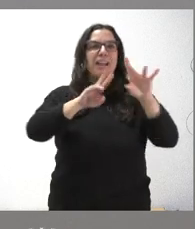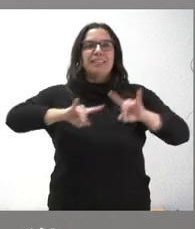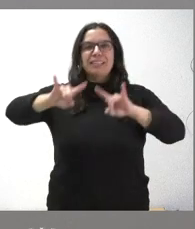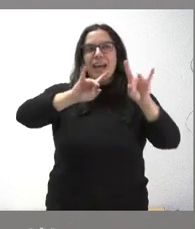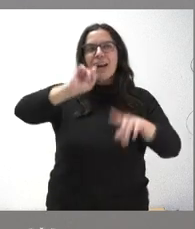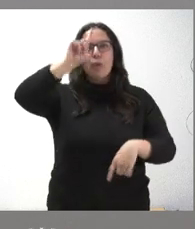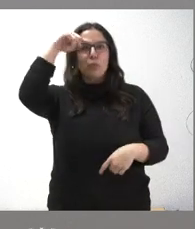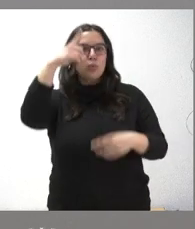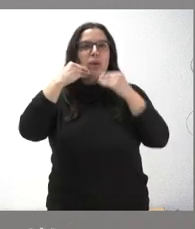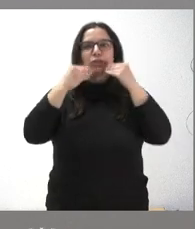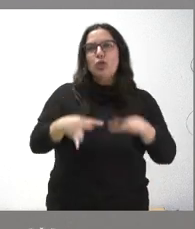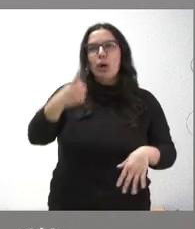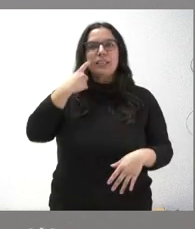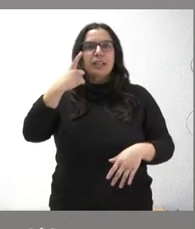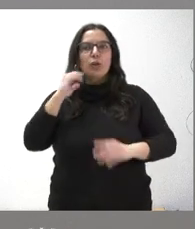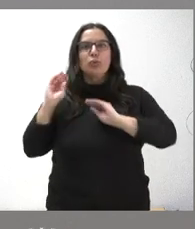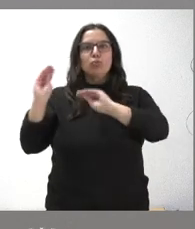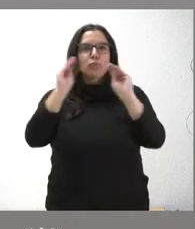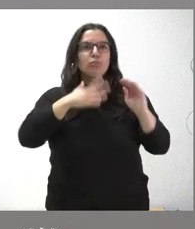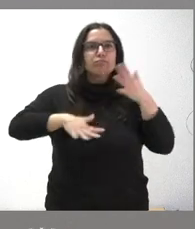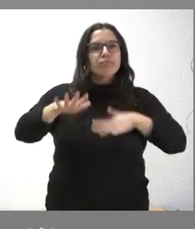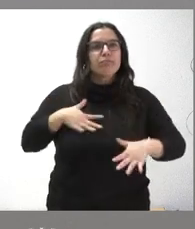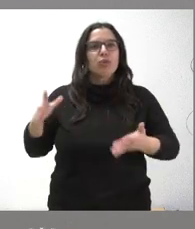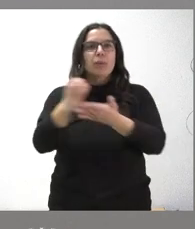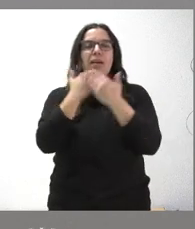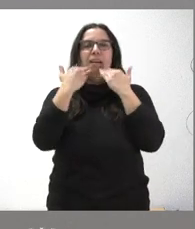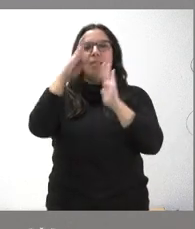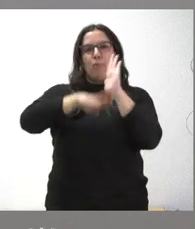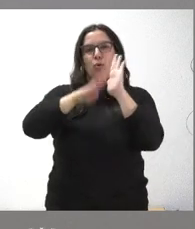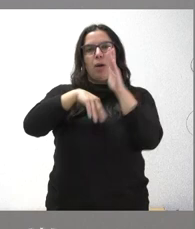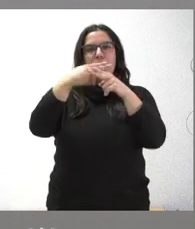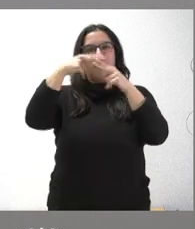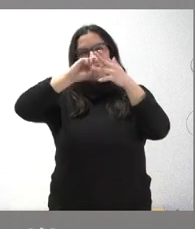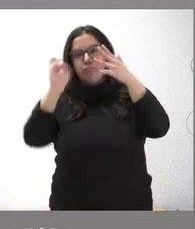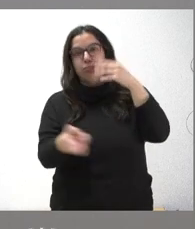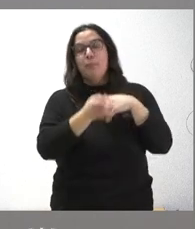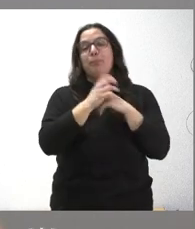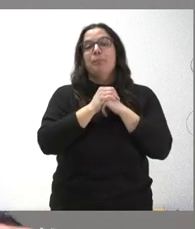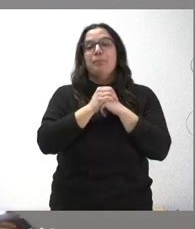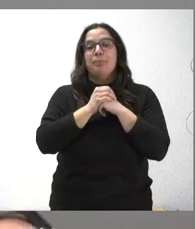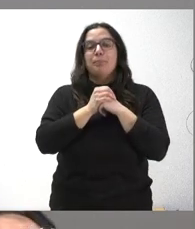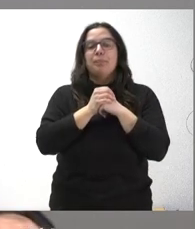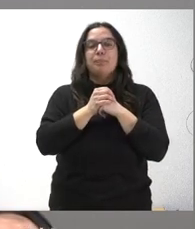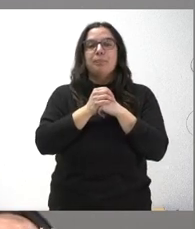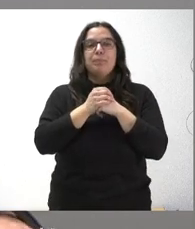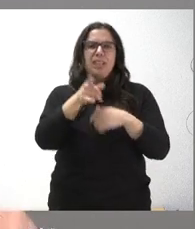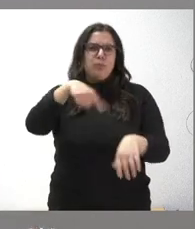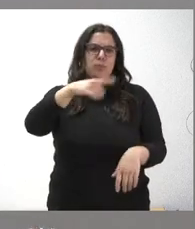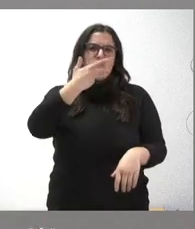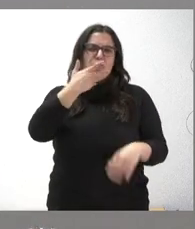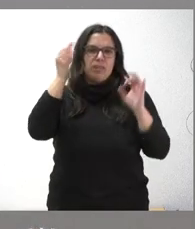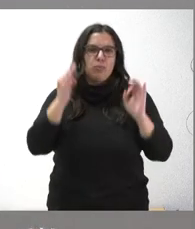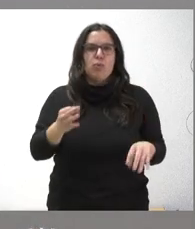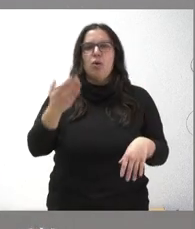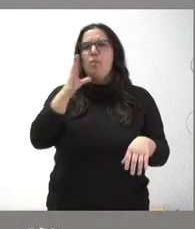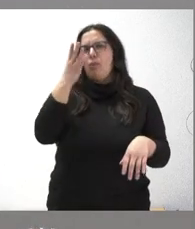cultura su historia y sus tradiciones mediante un amplio programa de actividades a esto se une y ya lo conocerán ustedes porque se ha presentaron en